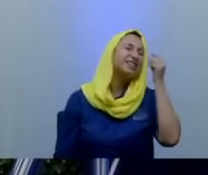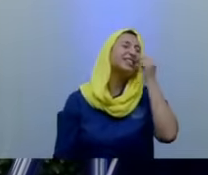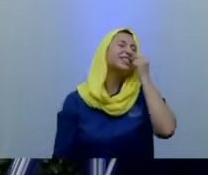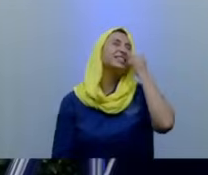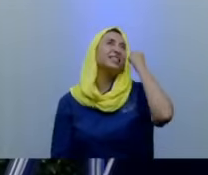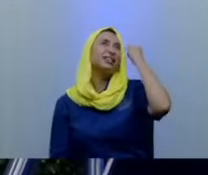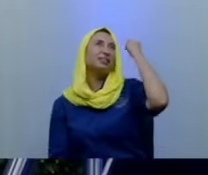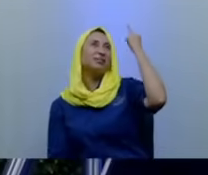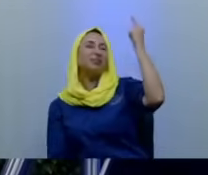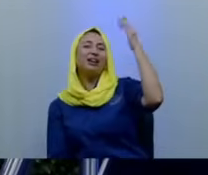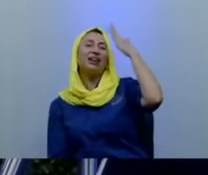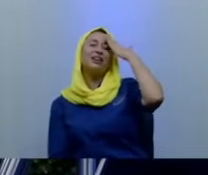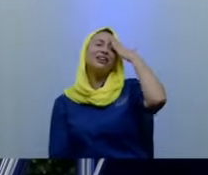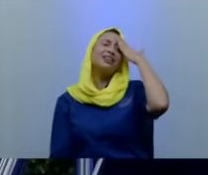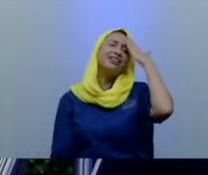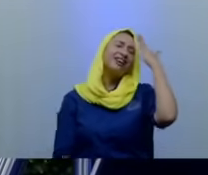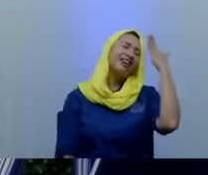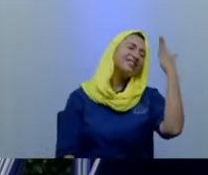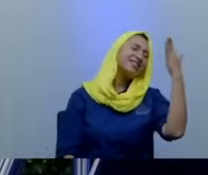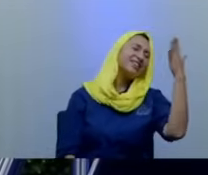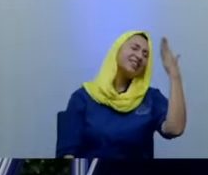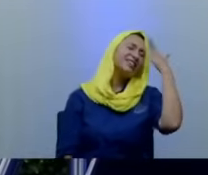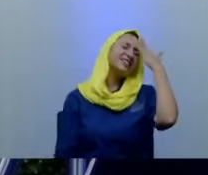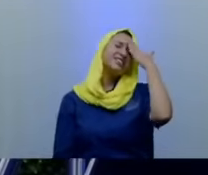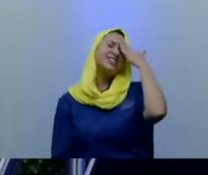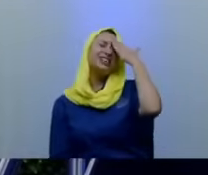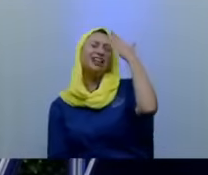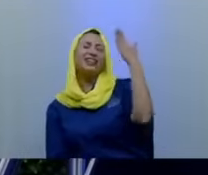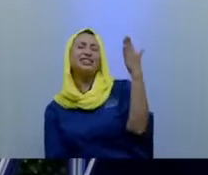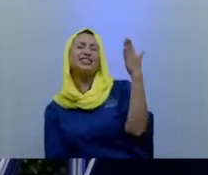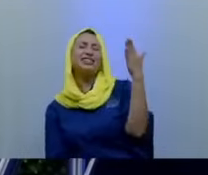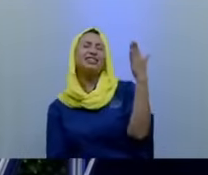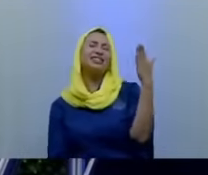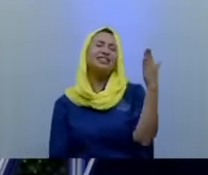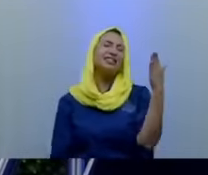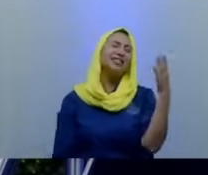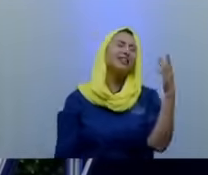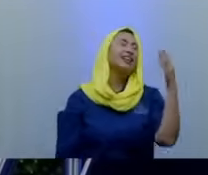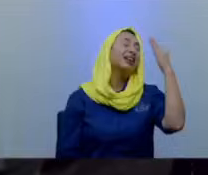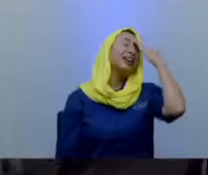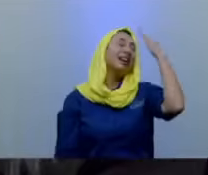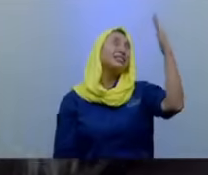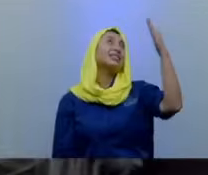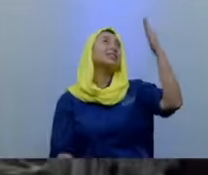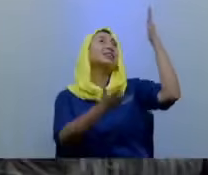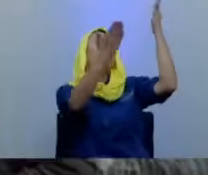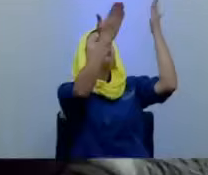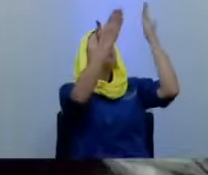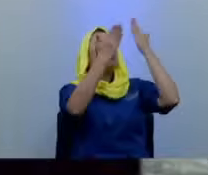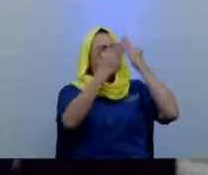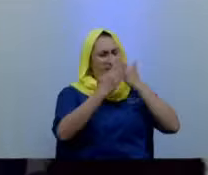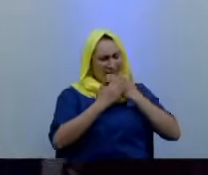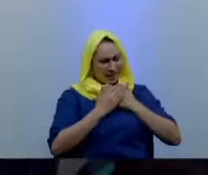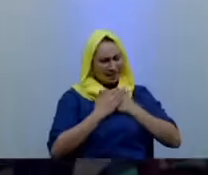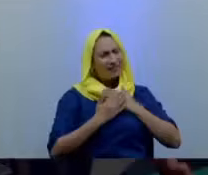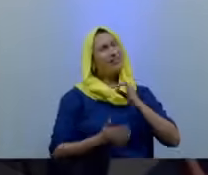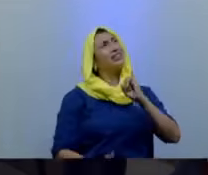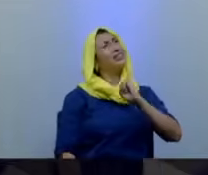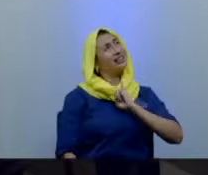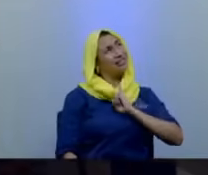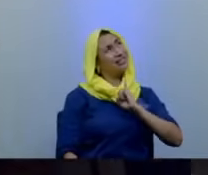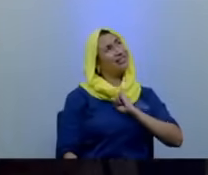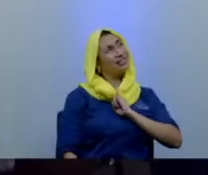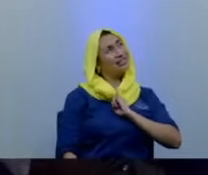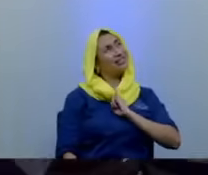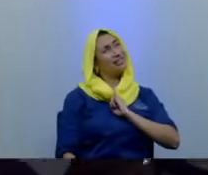hermano, mientras estás recibiendo tu identidad. Tu identidad. Eres mucho más